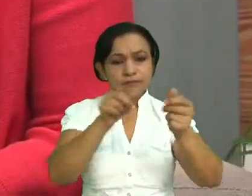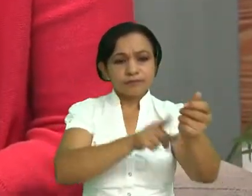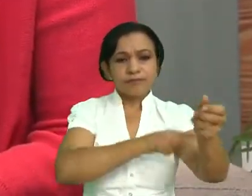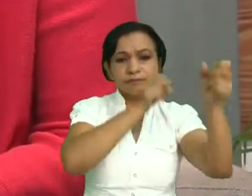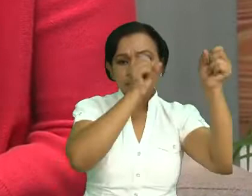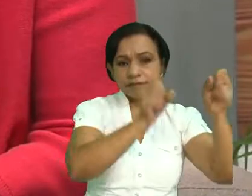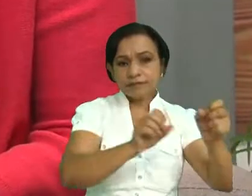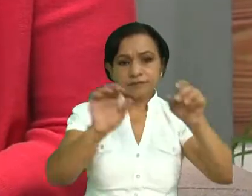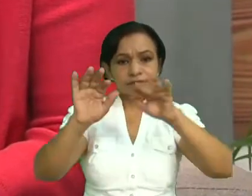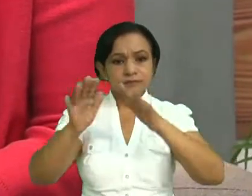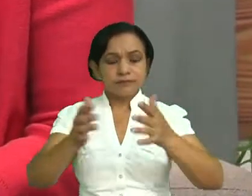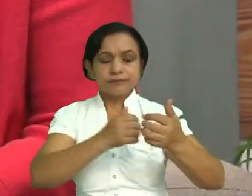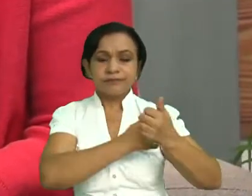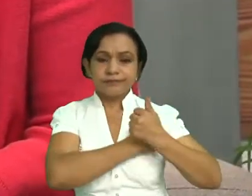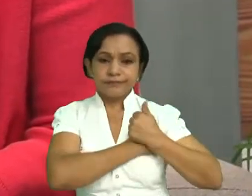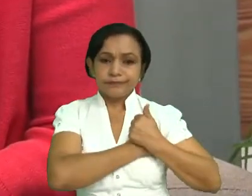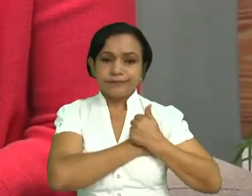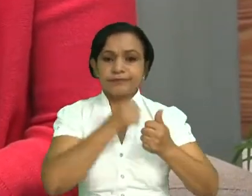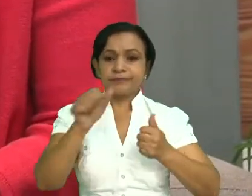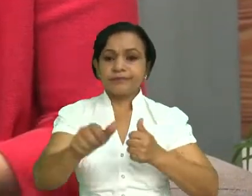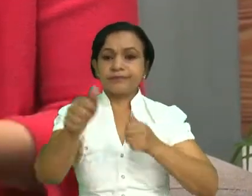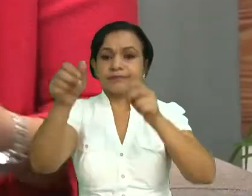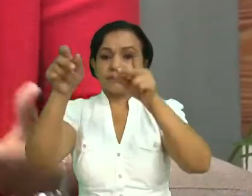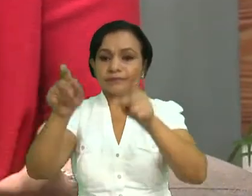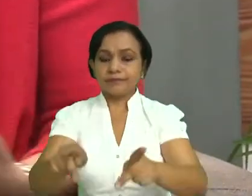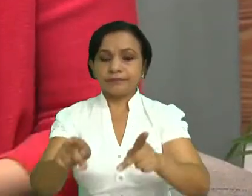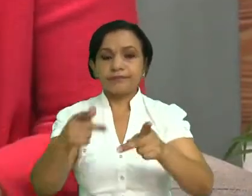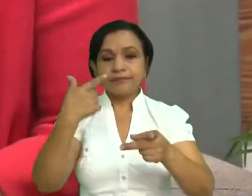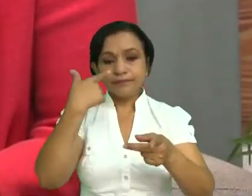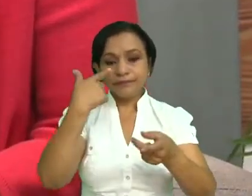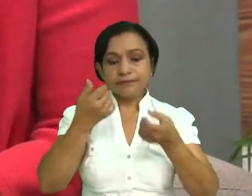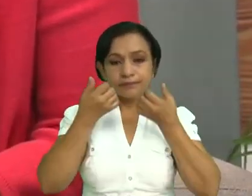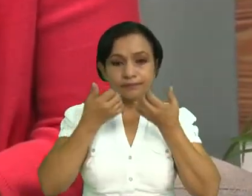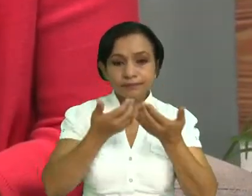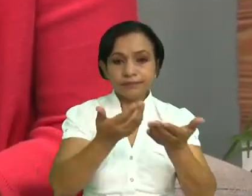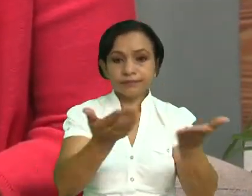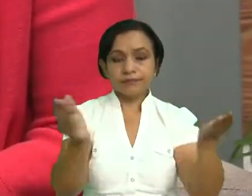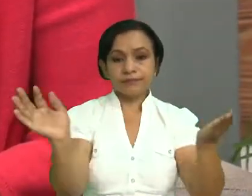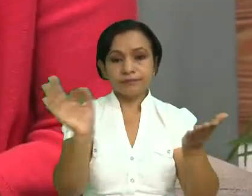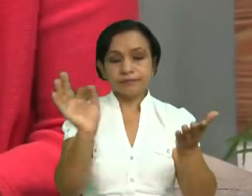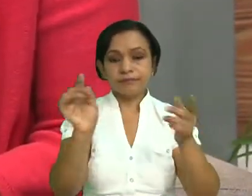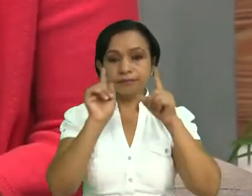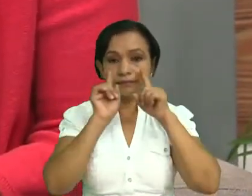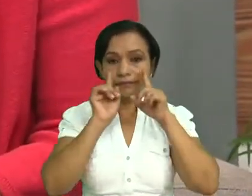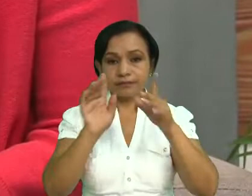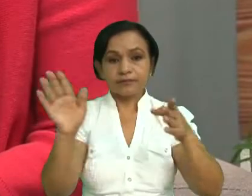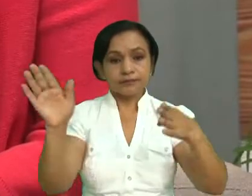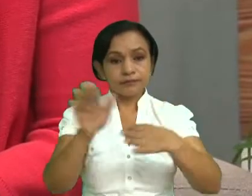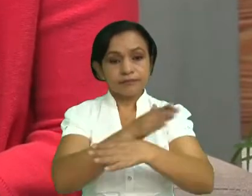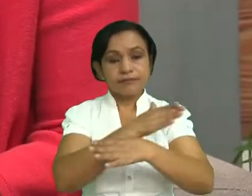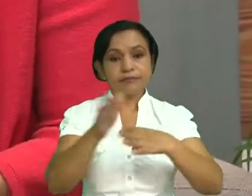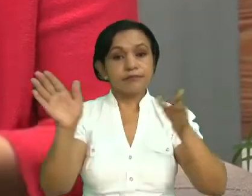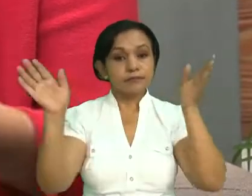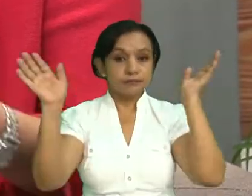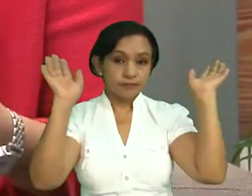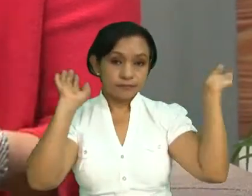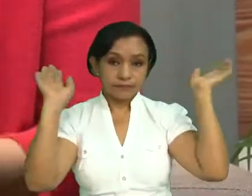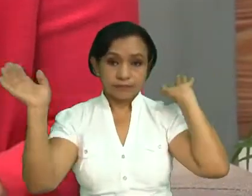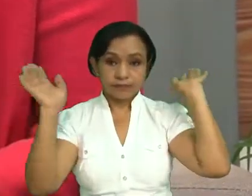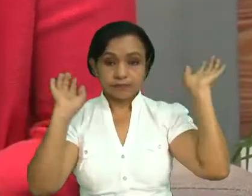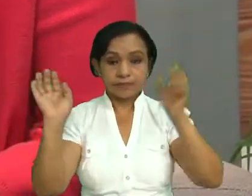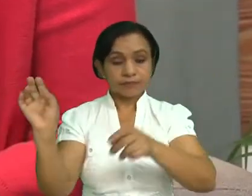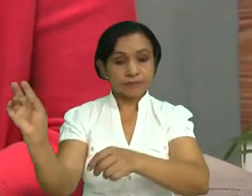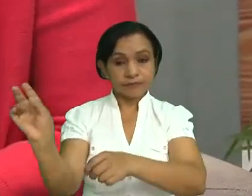en amor a nuestros prójimos, de dar a conocer las medidas de previsión en los mercados, la